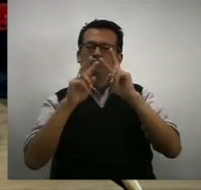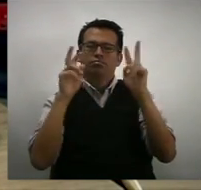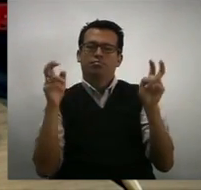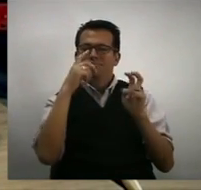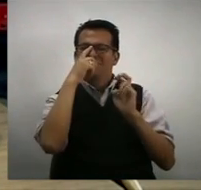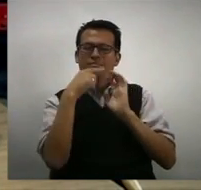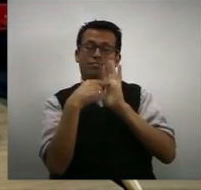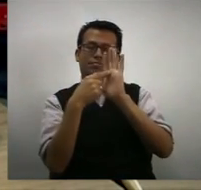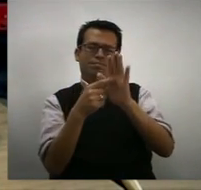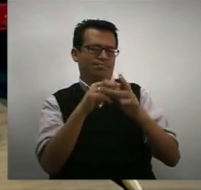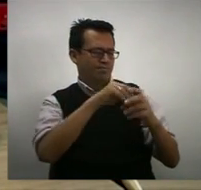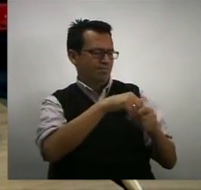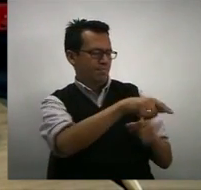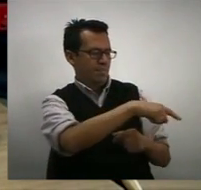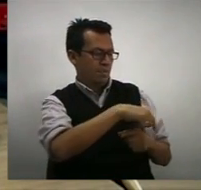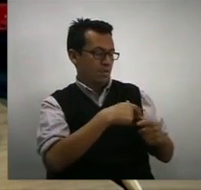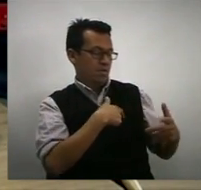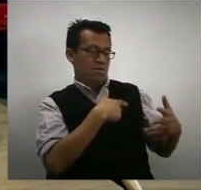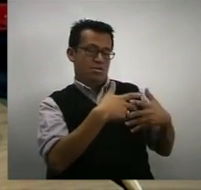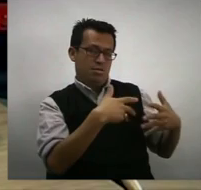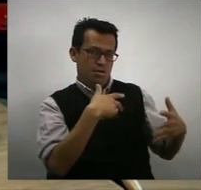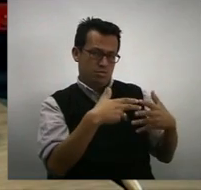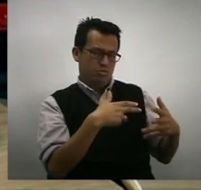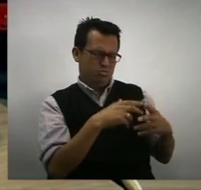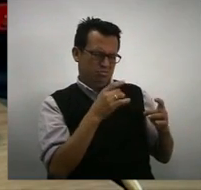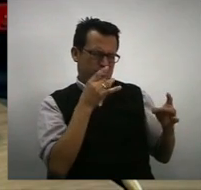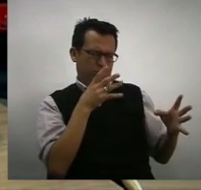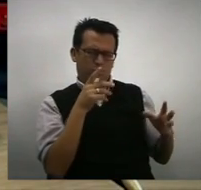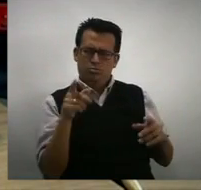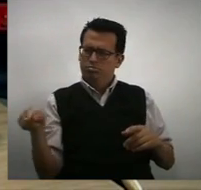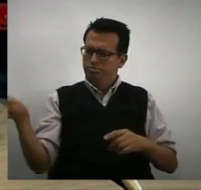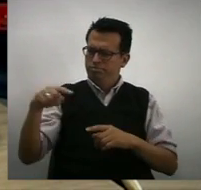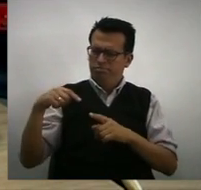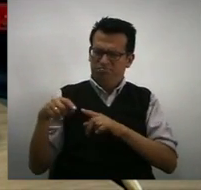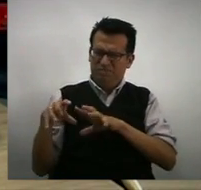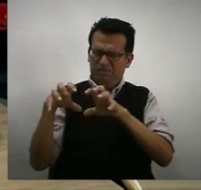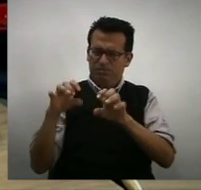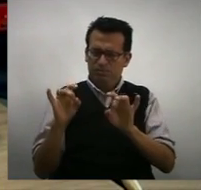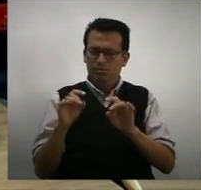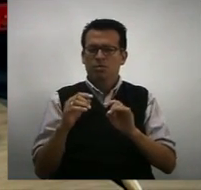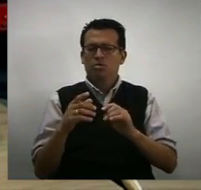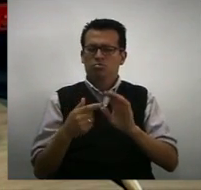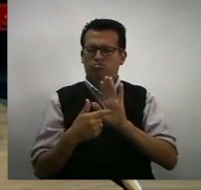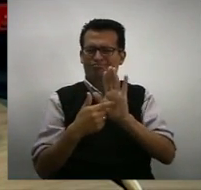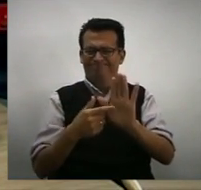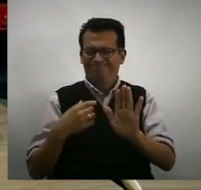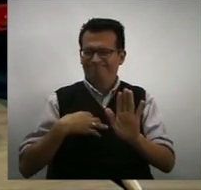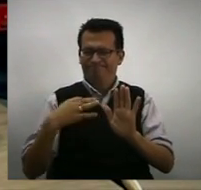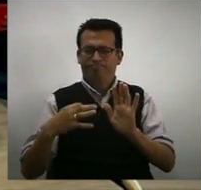ponencia tiene como título De los teatros del horror a las nuevas monstruosidades, exhibiciones indecentes de la carne